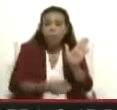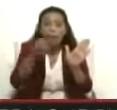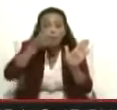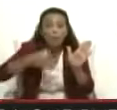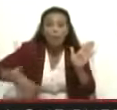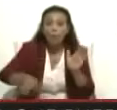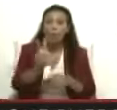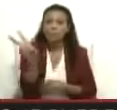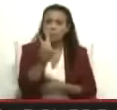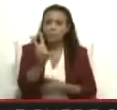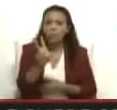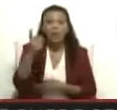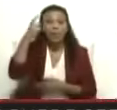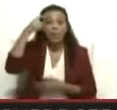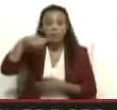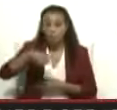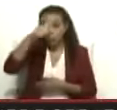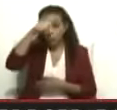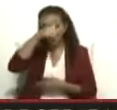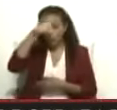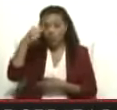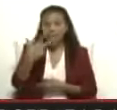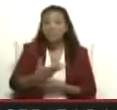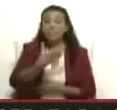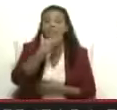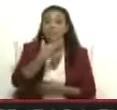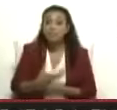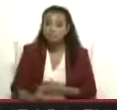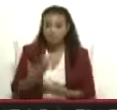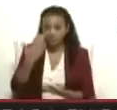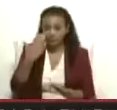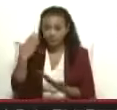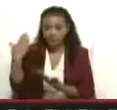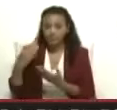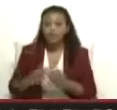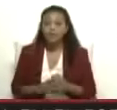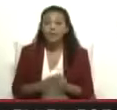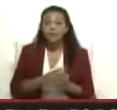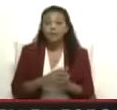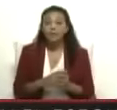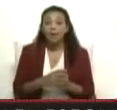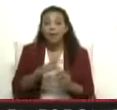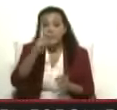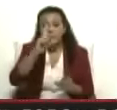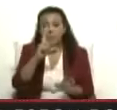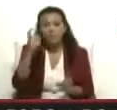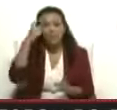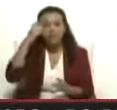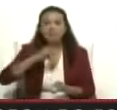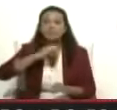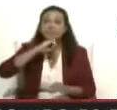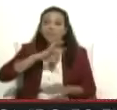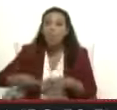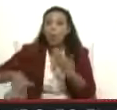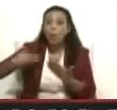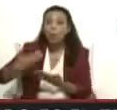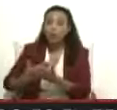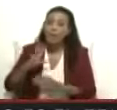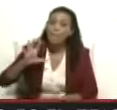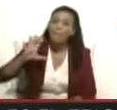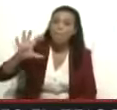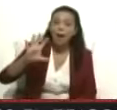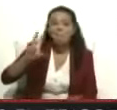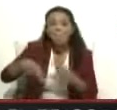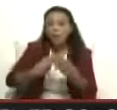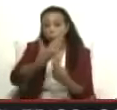de Venezuela este día 3 de diciembre, fecha histórica para nuestra querida